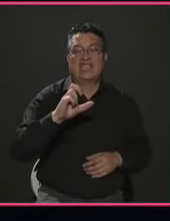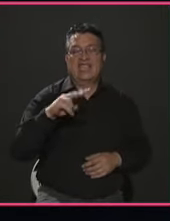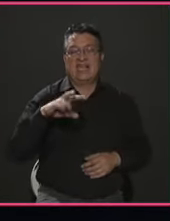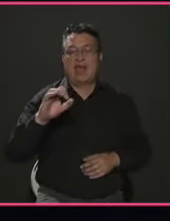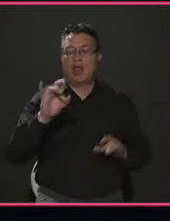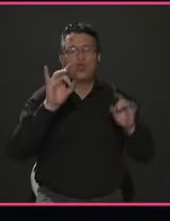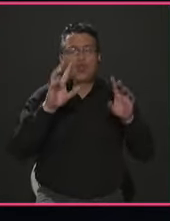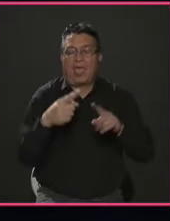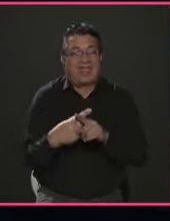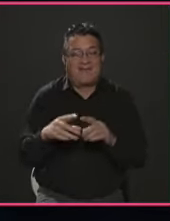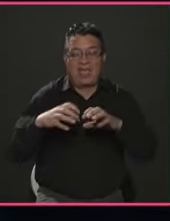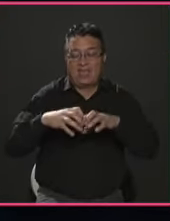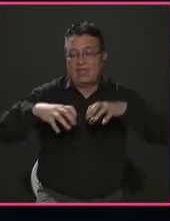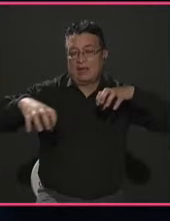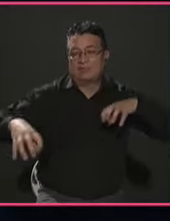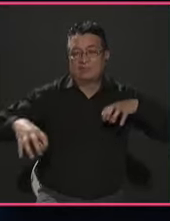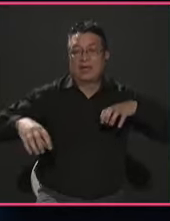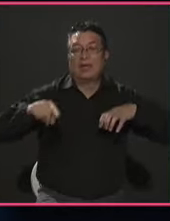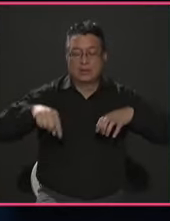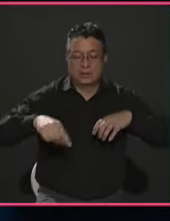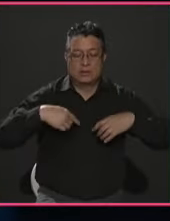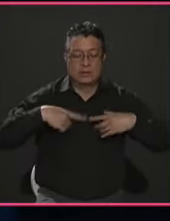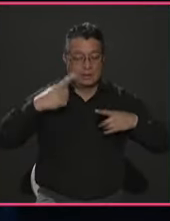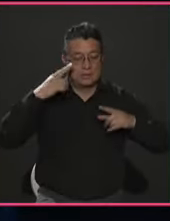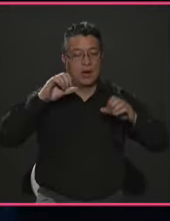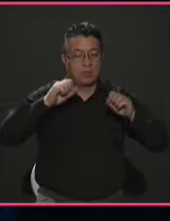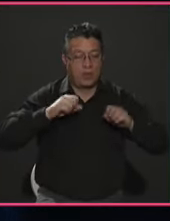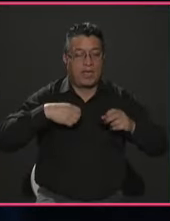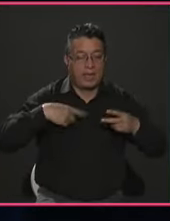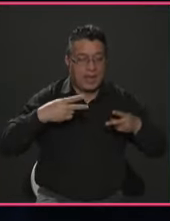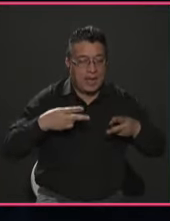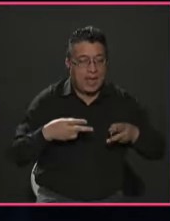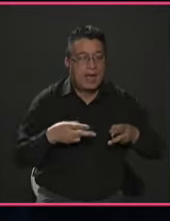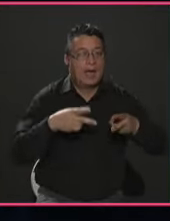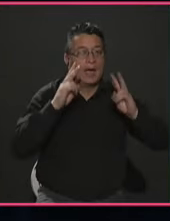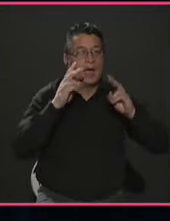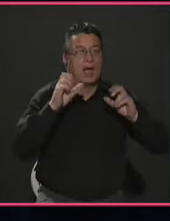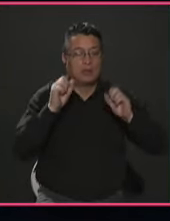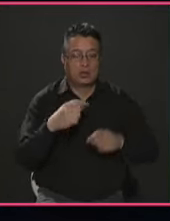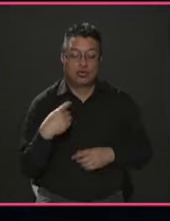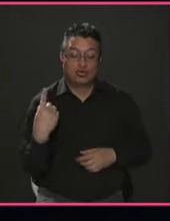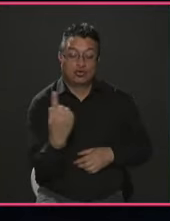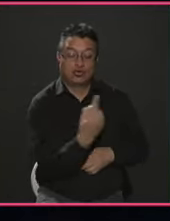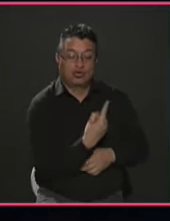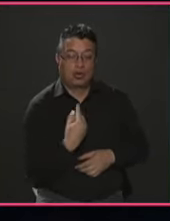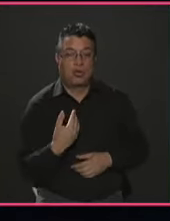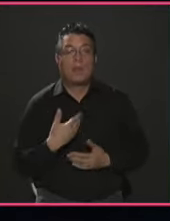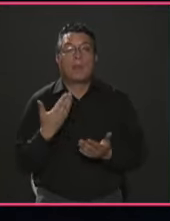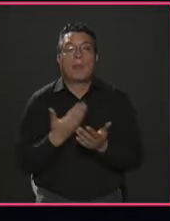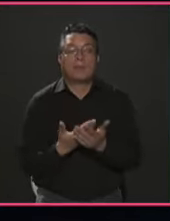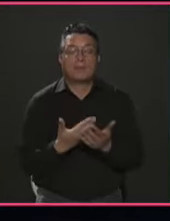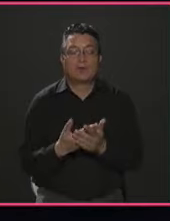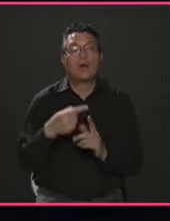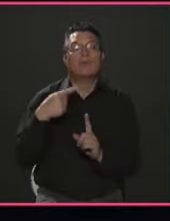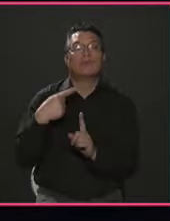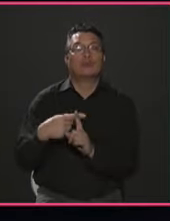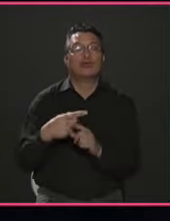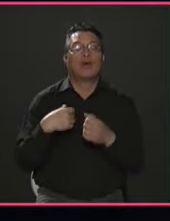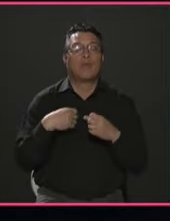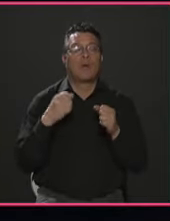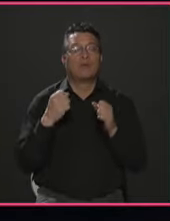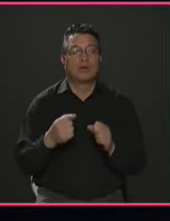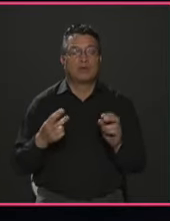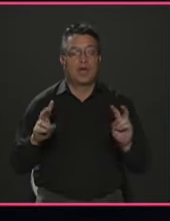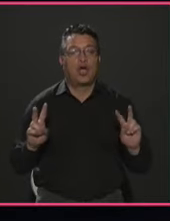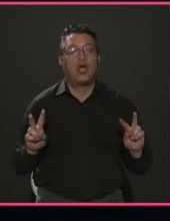originalidad descansa se nutre la posibilidad de que esto lo aprovechemos de buena manera y que seamos capaces de